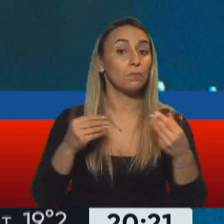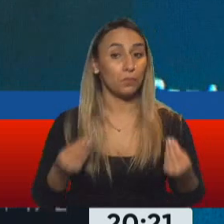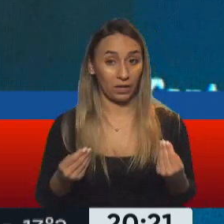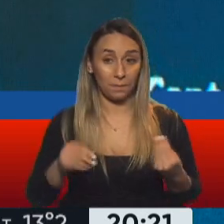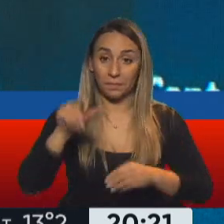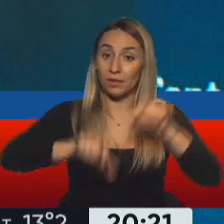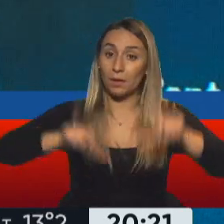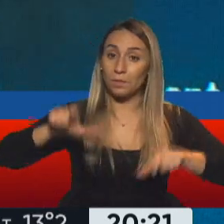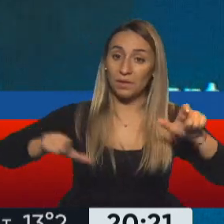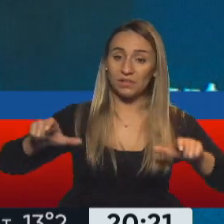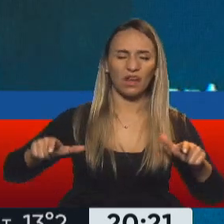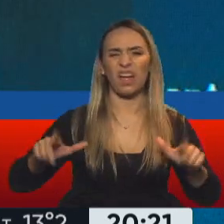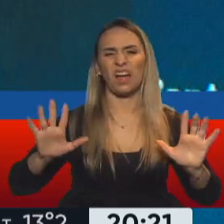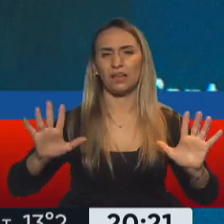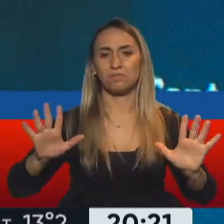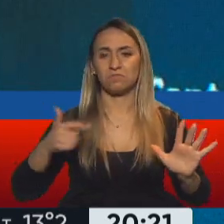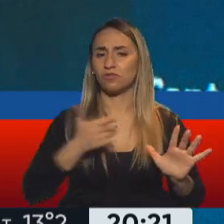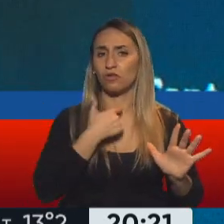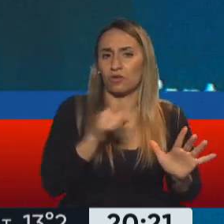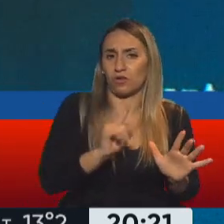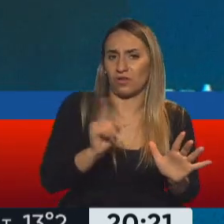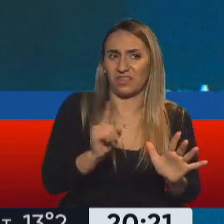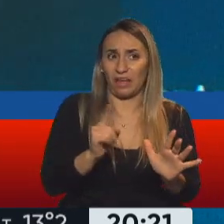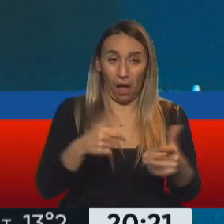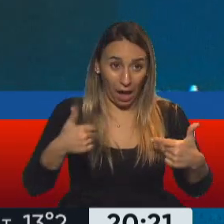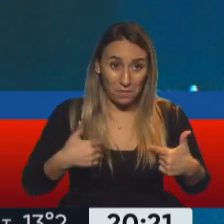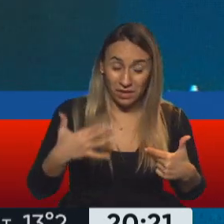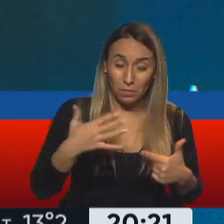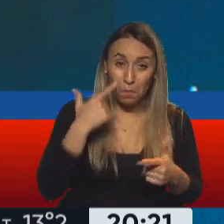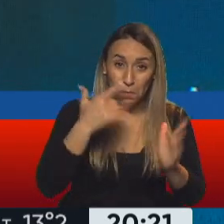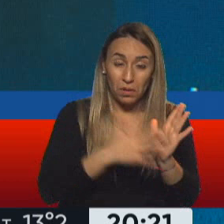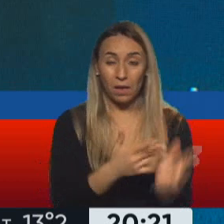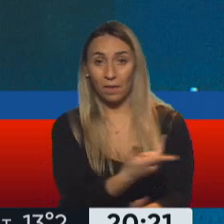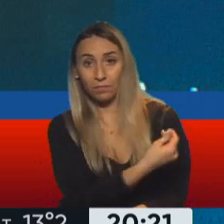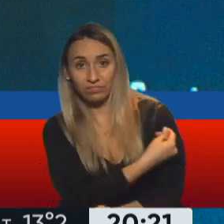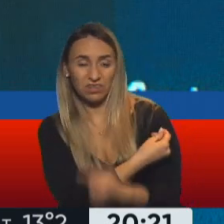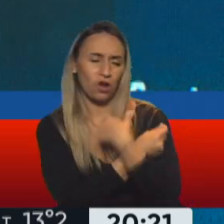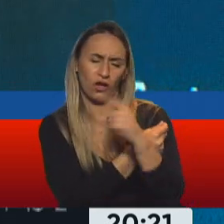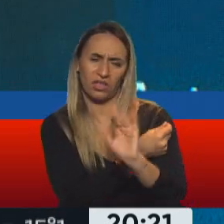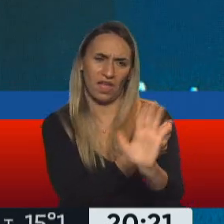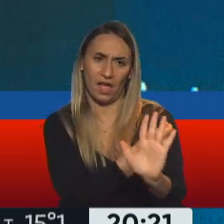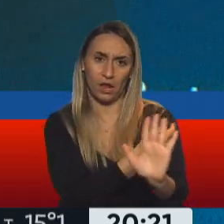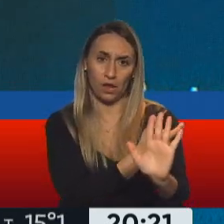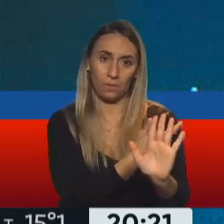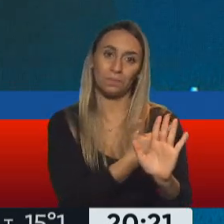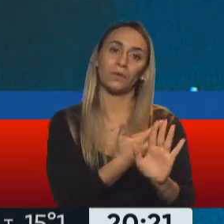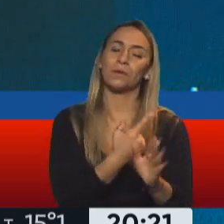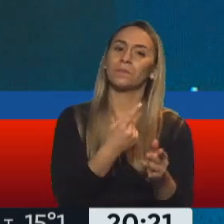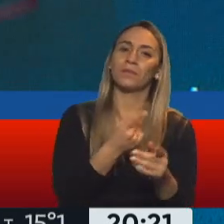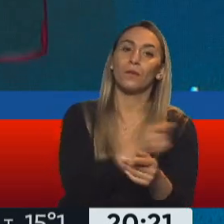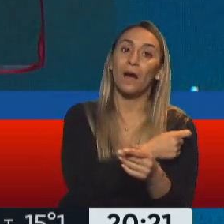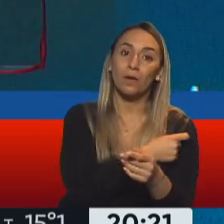¿sí?, agarra y dice, yo no quiero entrar en un estudio con vacuna. Quiero que me... Porque en un estudio con vacuna se